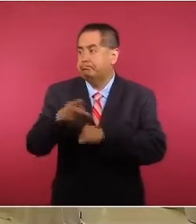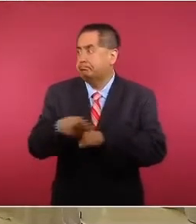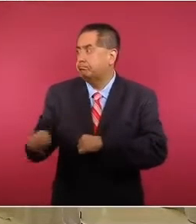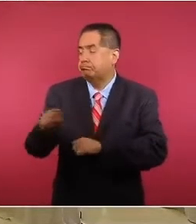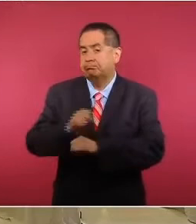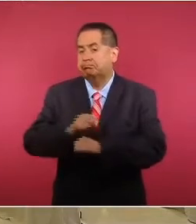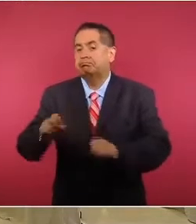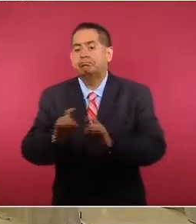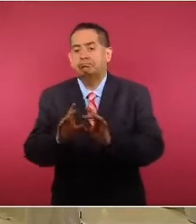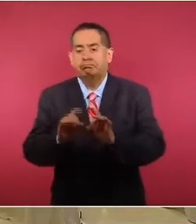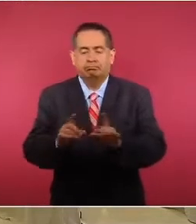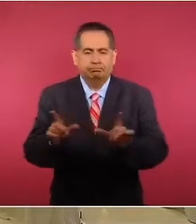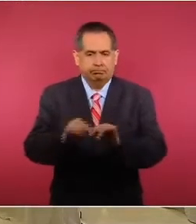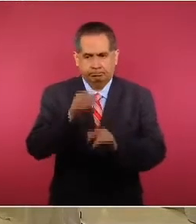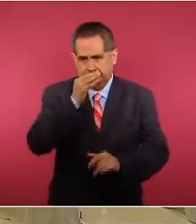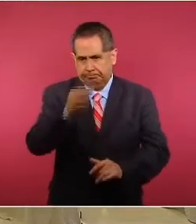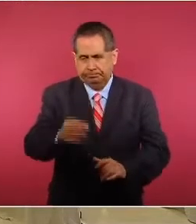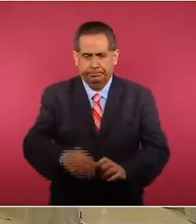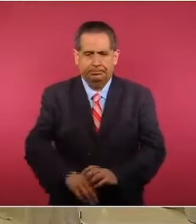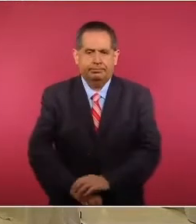consumidores. Es cuanto, gracias.